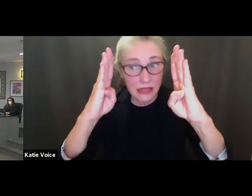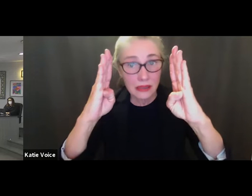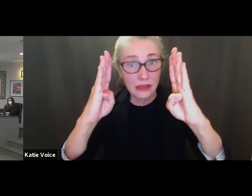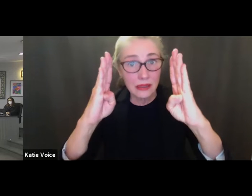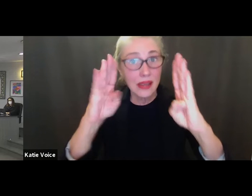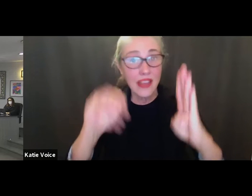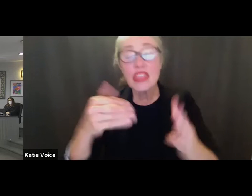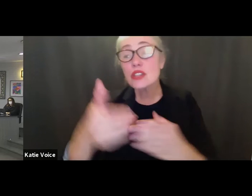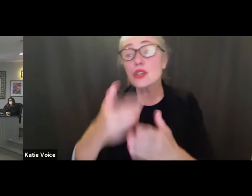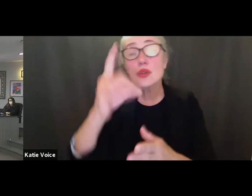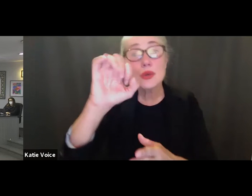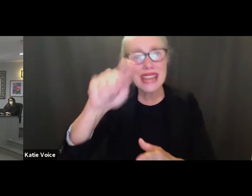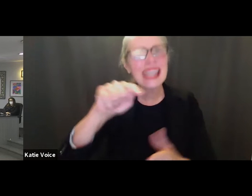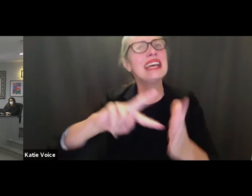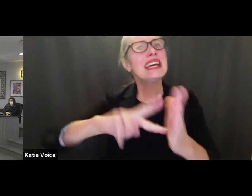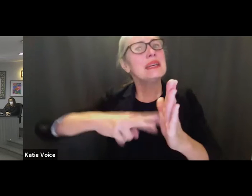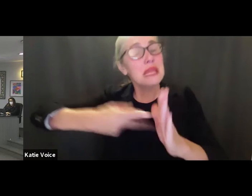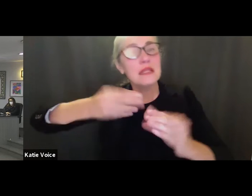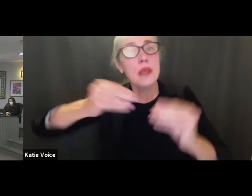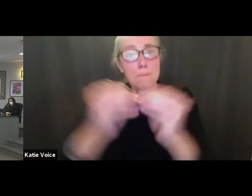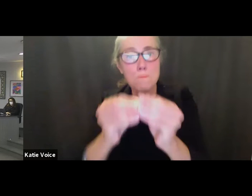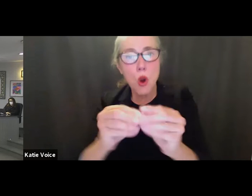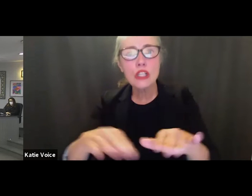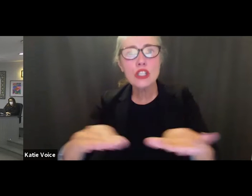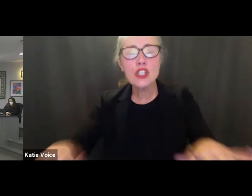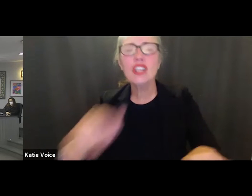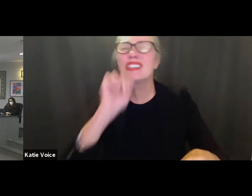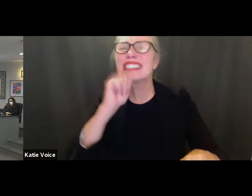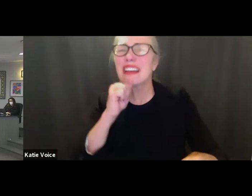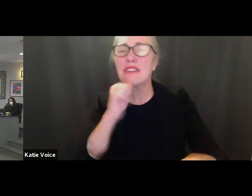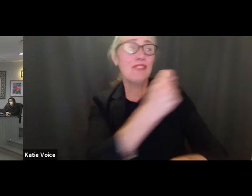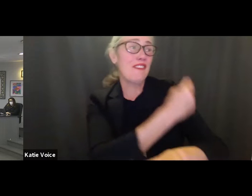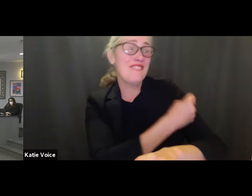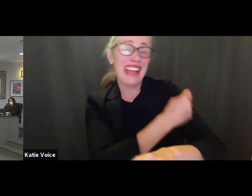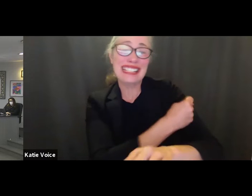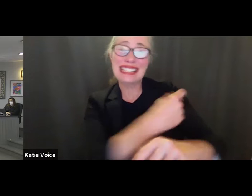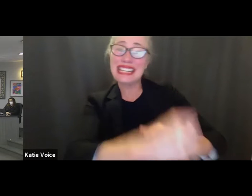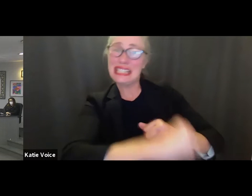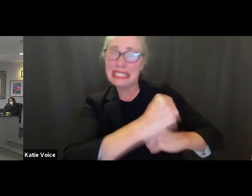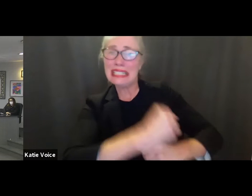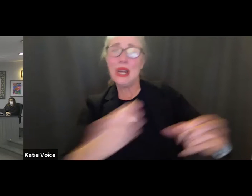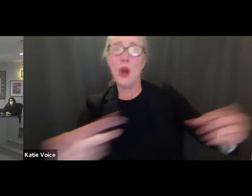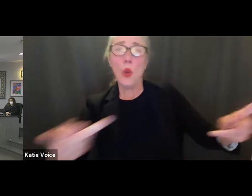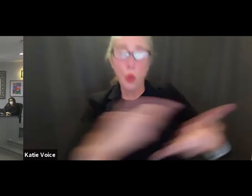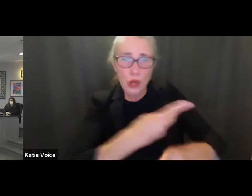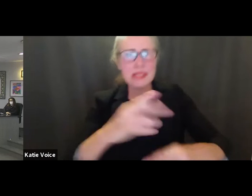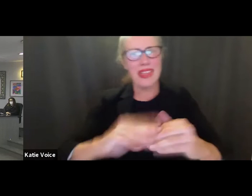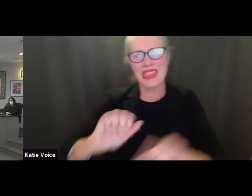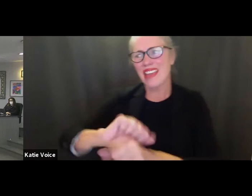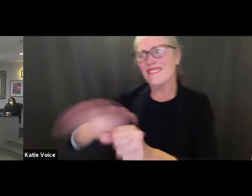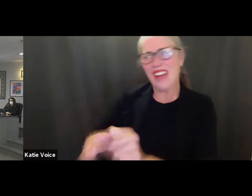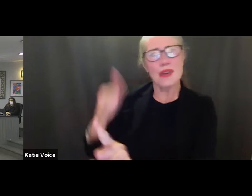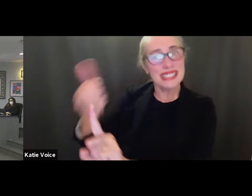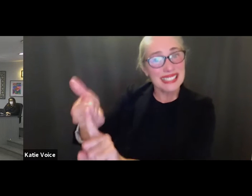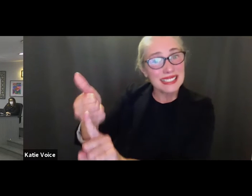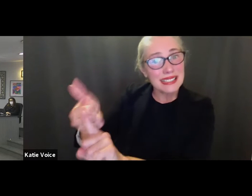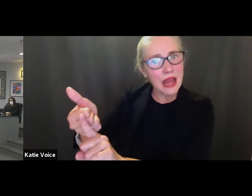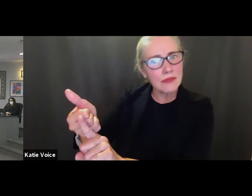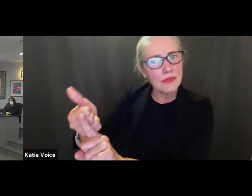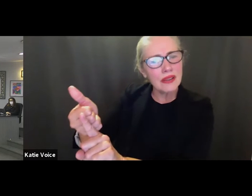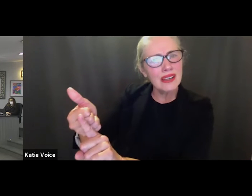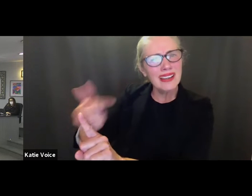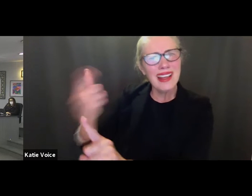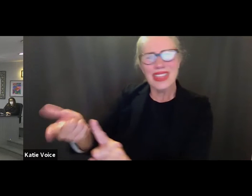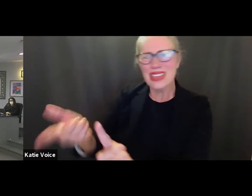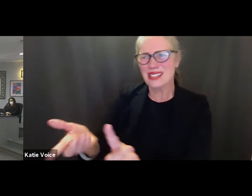que fue afectado en 16 meses. Entonces, están escuchando que los niños que